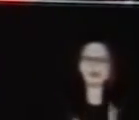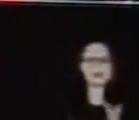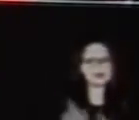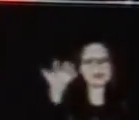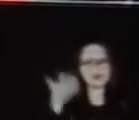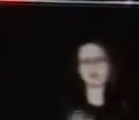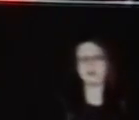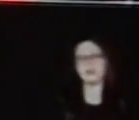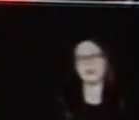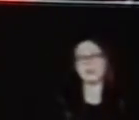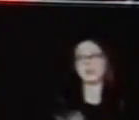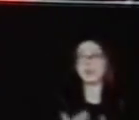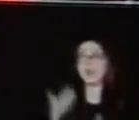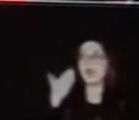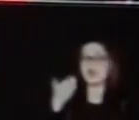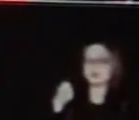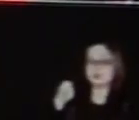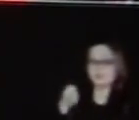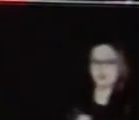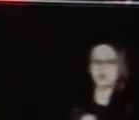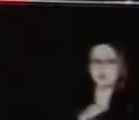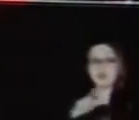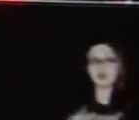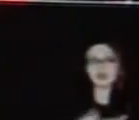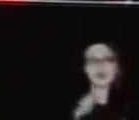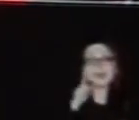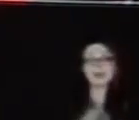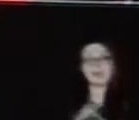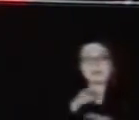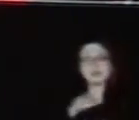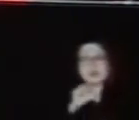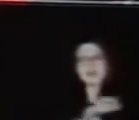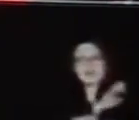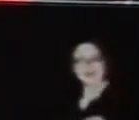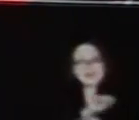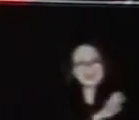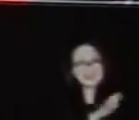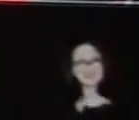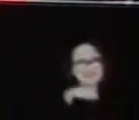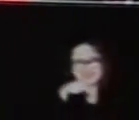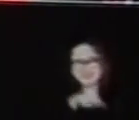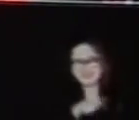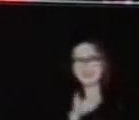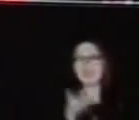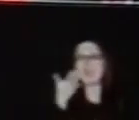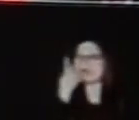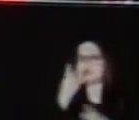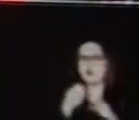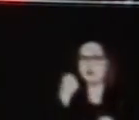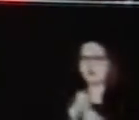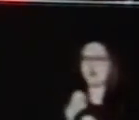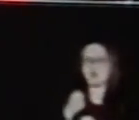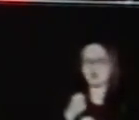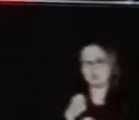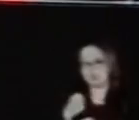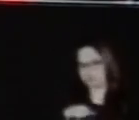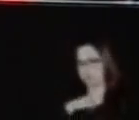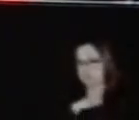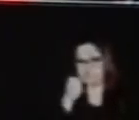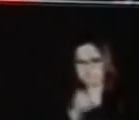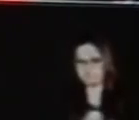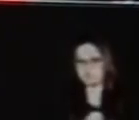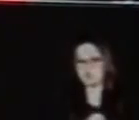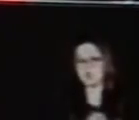Cuando se aprobó la reforma energética hace 4 años,